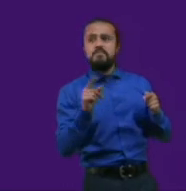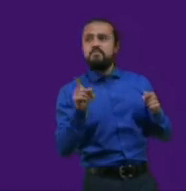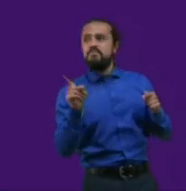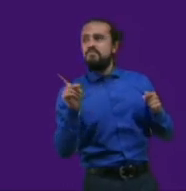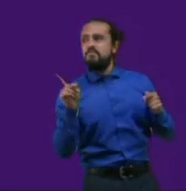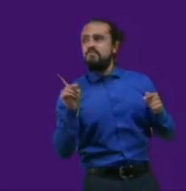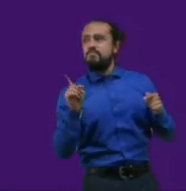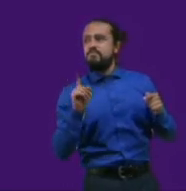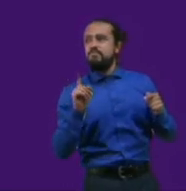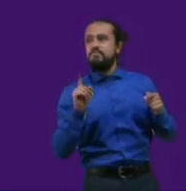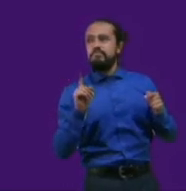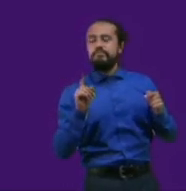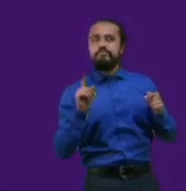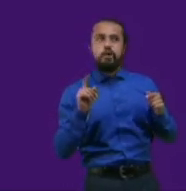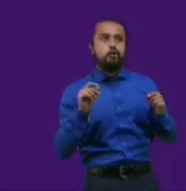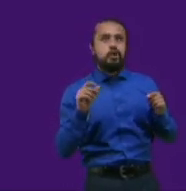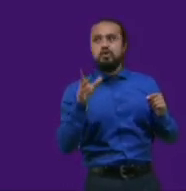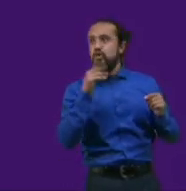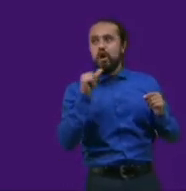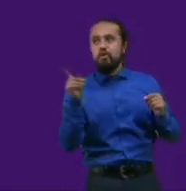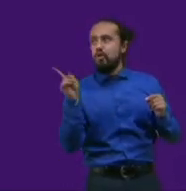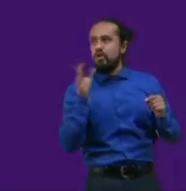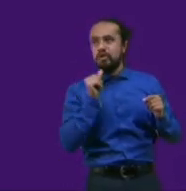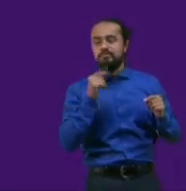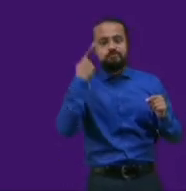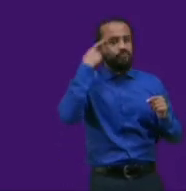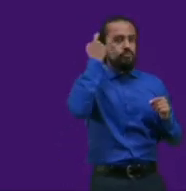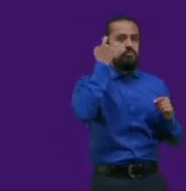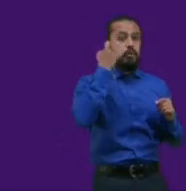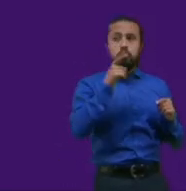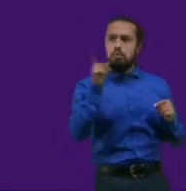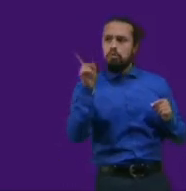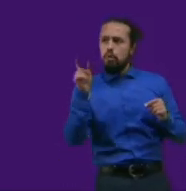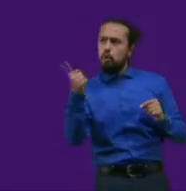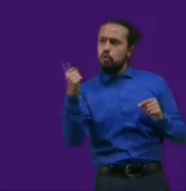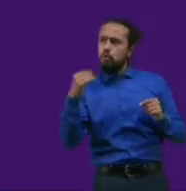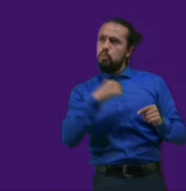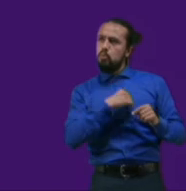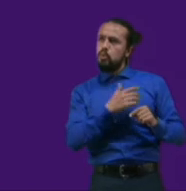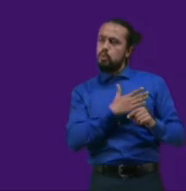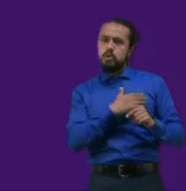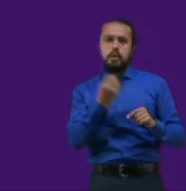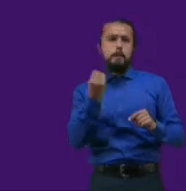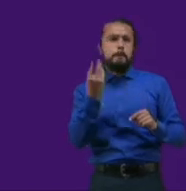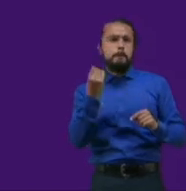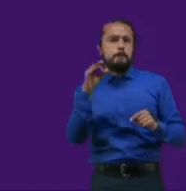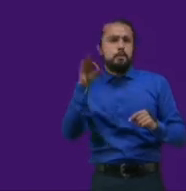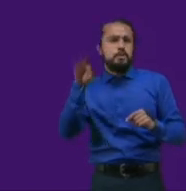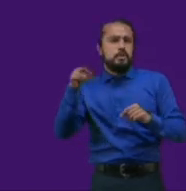y muerte, pues bueno, pero si tengo alguna otra opción a una valoración más baja, yo ahorita estaba